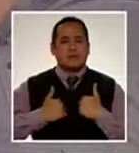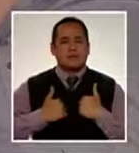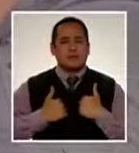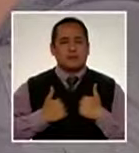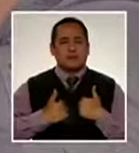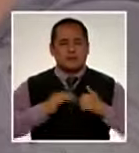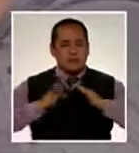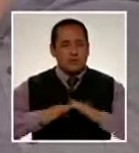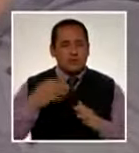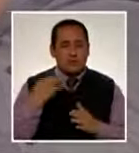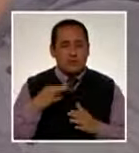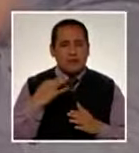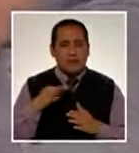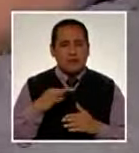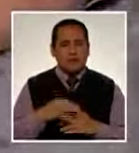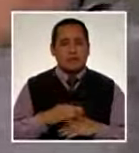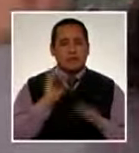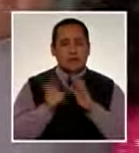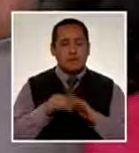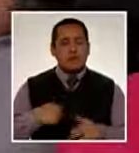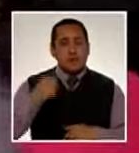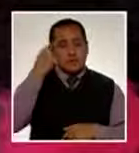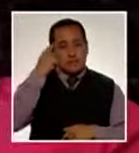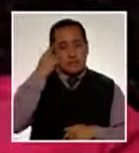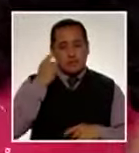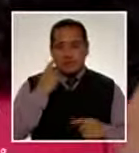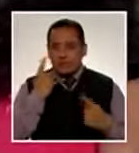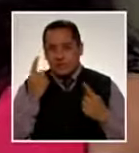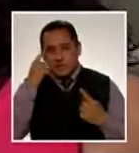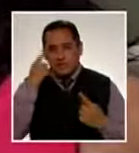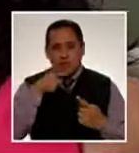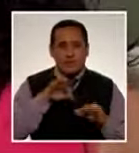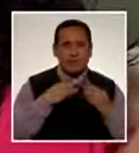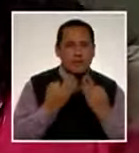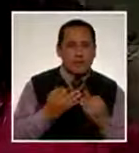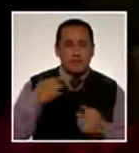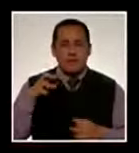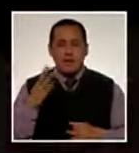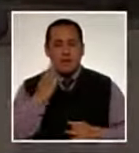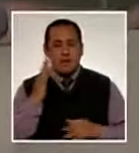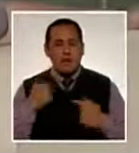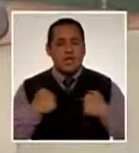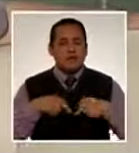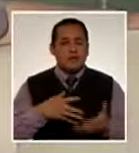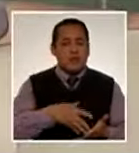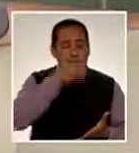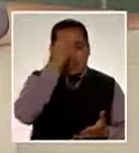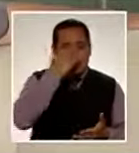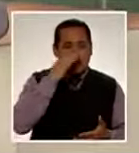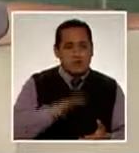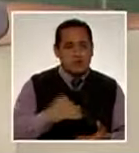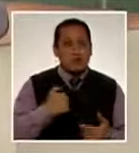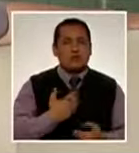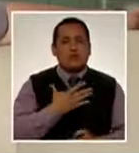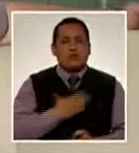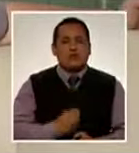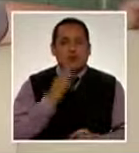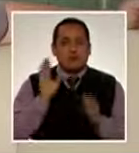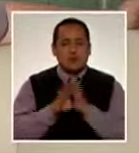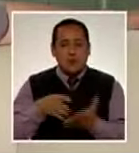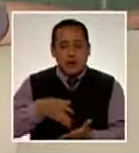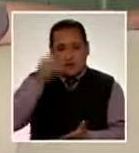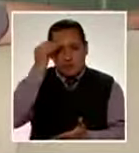en todo momento pendientes el uno por el otro. Eso aprendí de niño y eso me